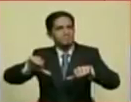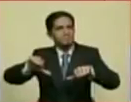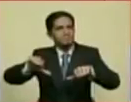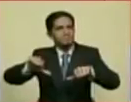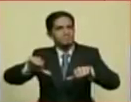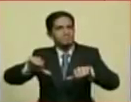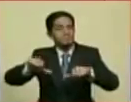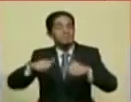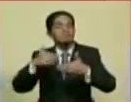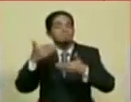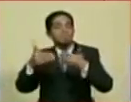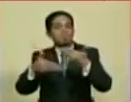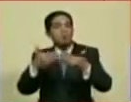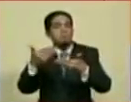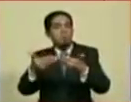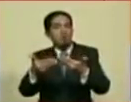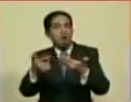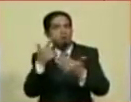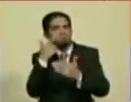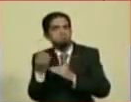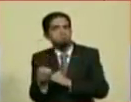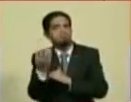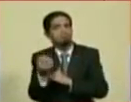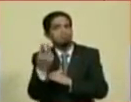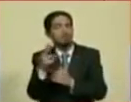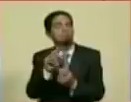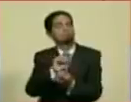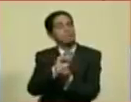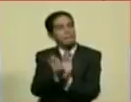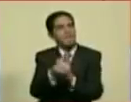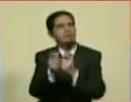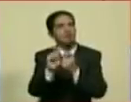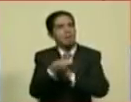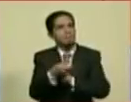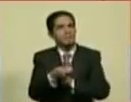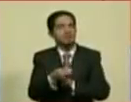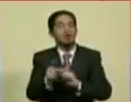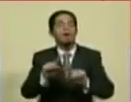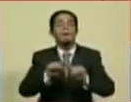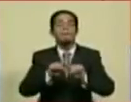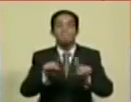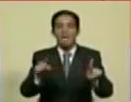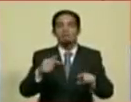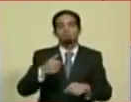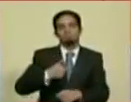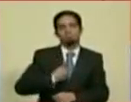estableciendo nuevos mecanismos y nuevas condiciones. Pero finalmente puedo decir,